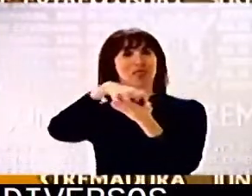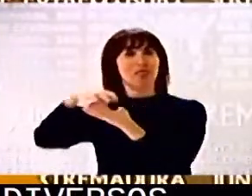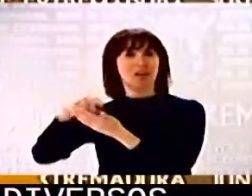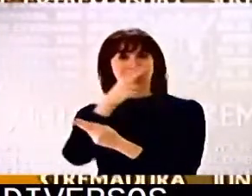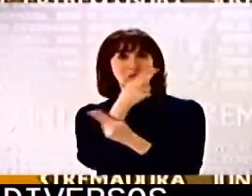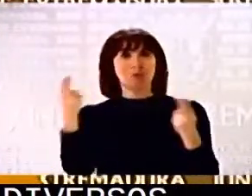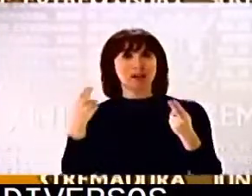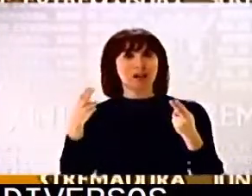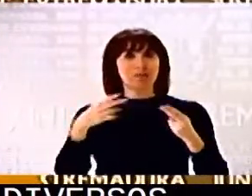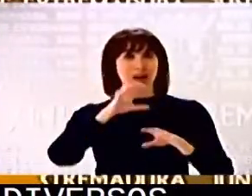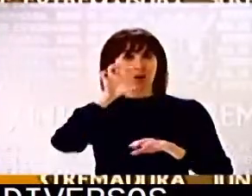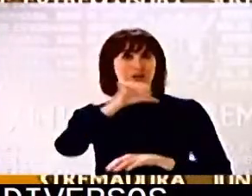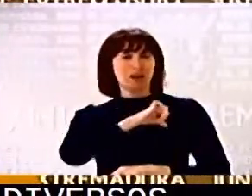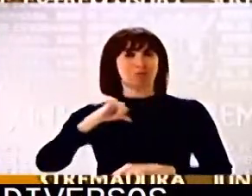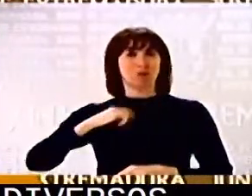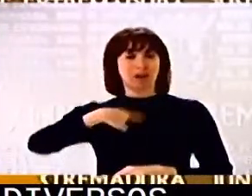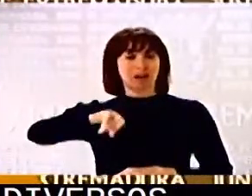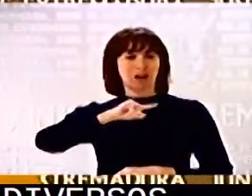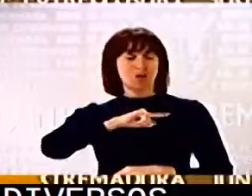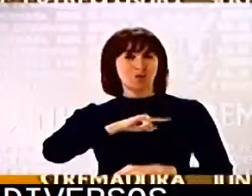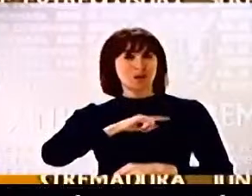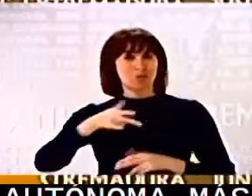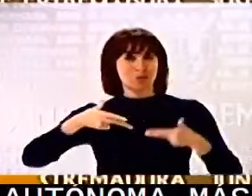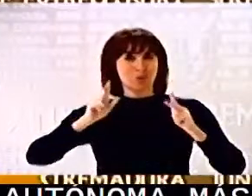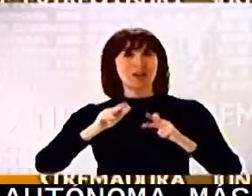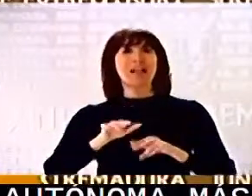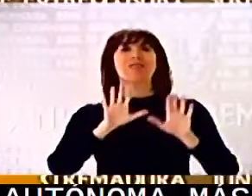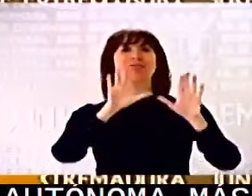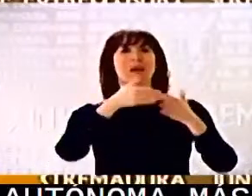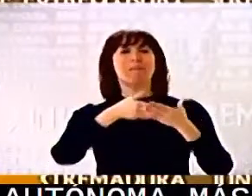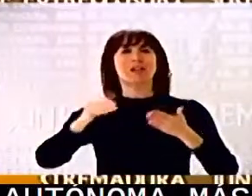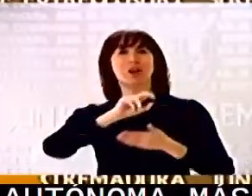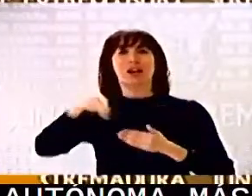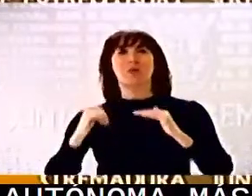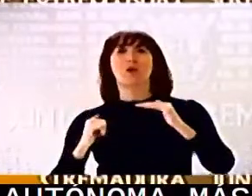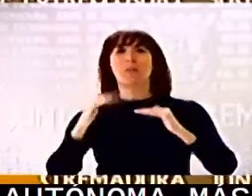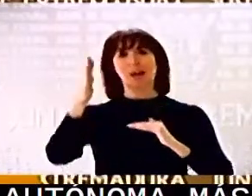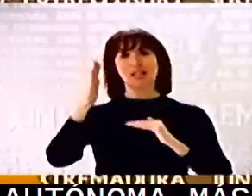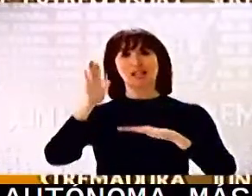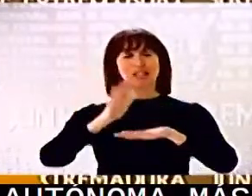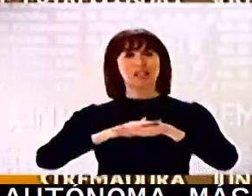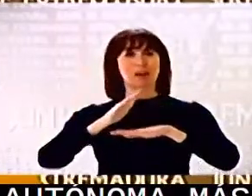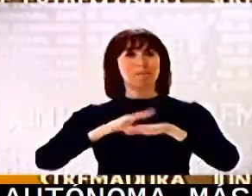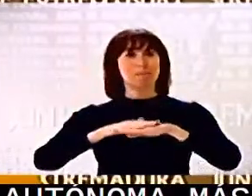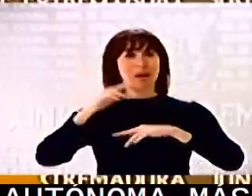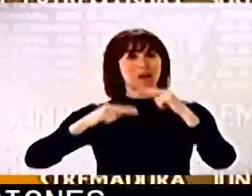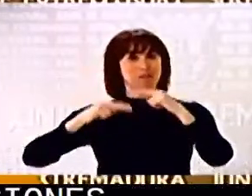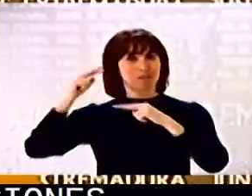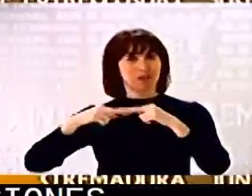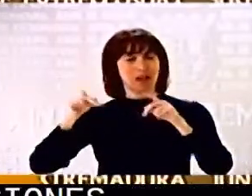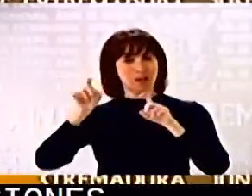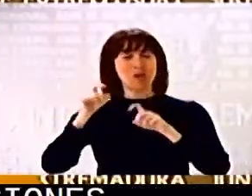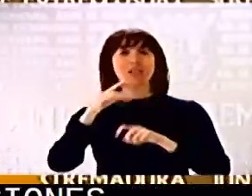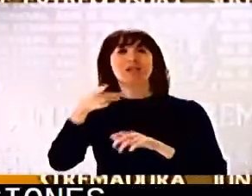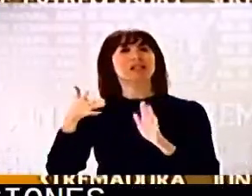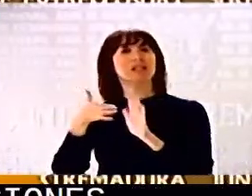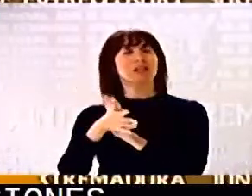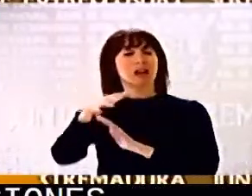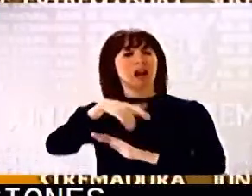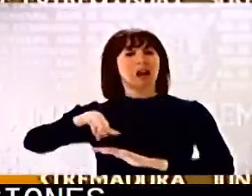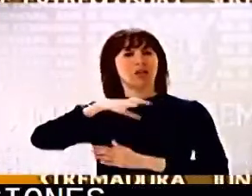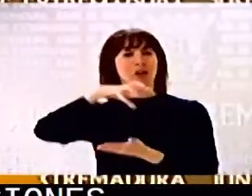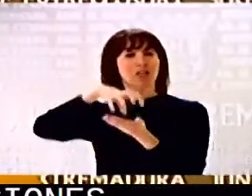de nuestra comunidad autónoma. Más de 10 millones de euros para las instalaciones educativas que van a ver mejorada